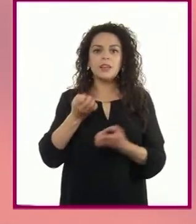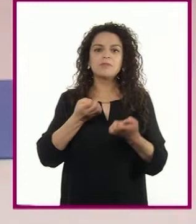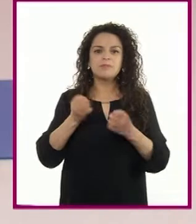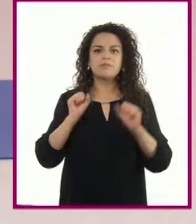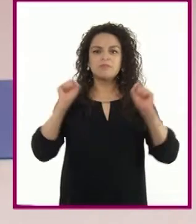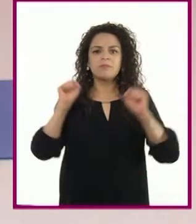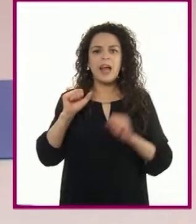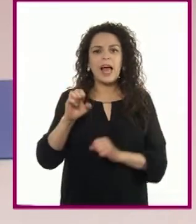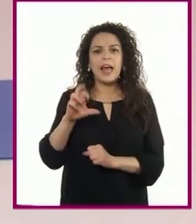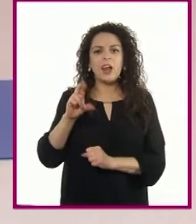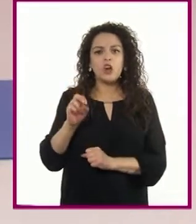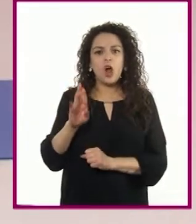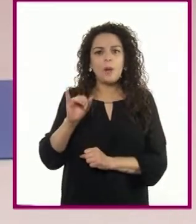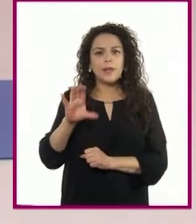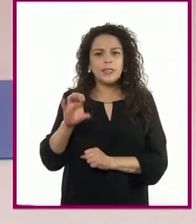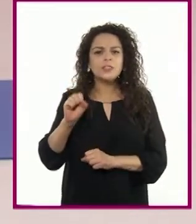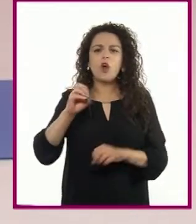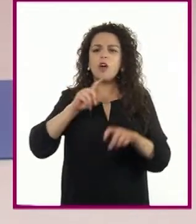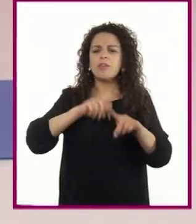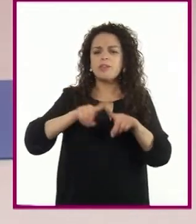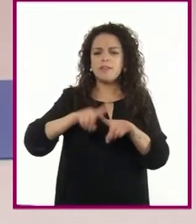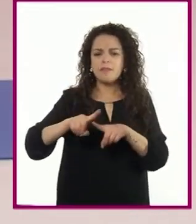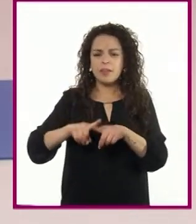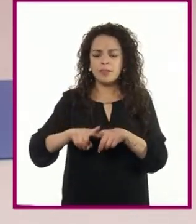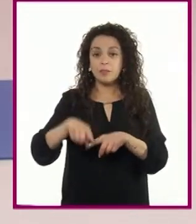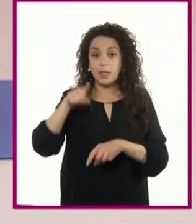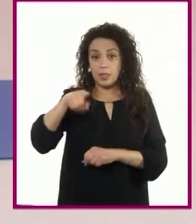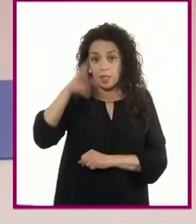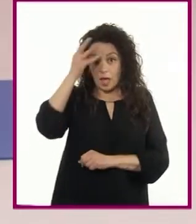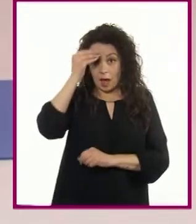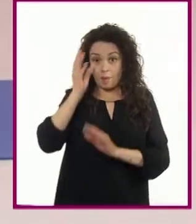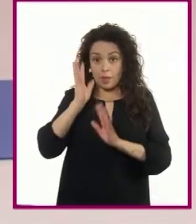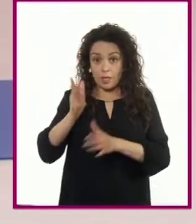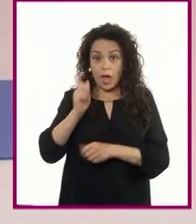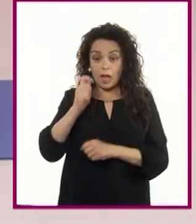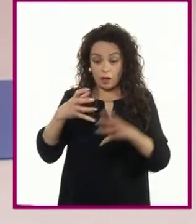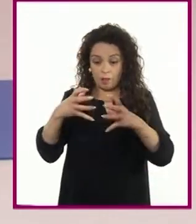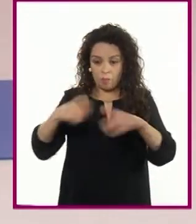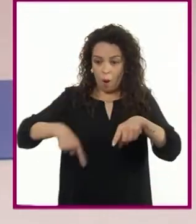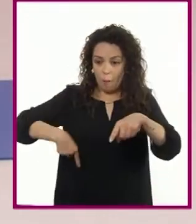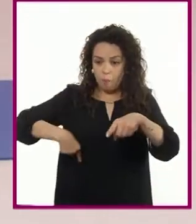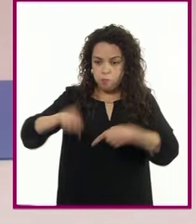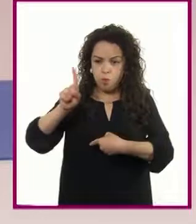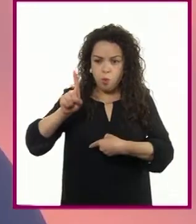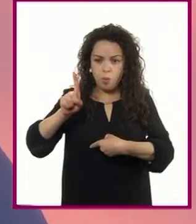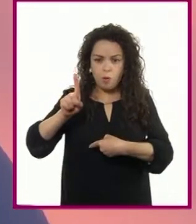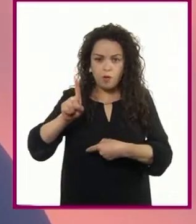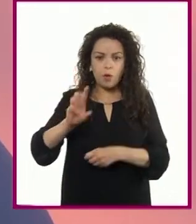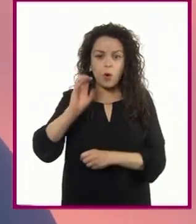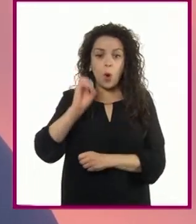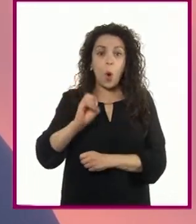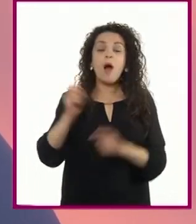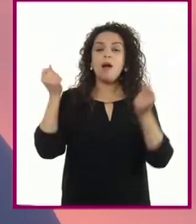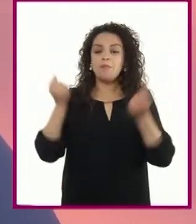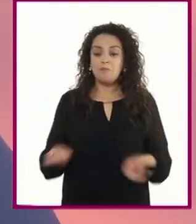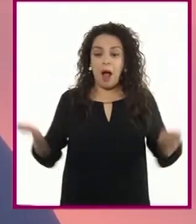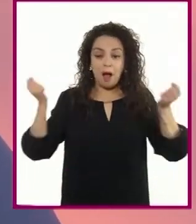destreza manual. Si han aprendido a patear un balón, a dar una rodada o a saltar la